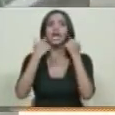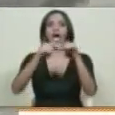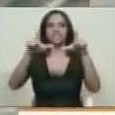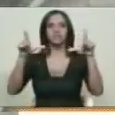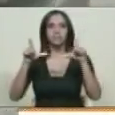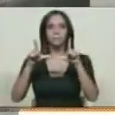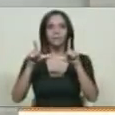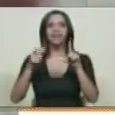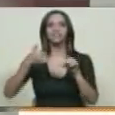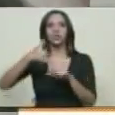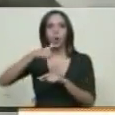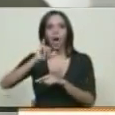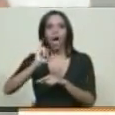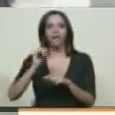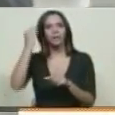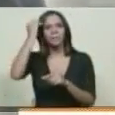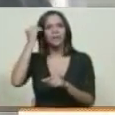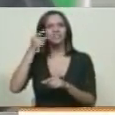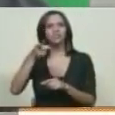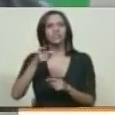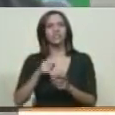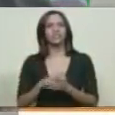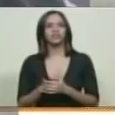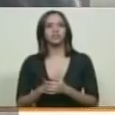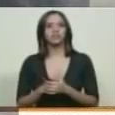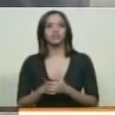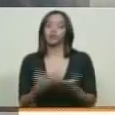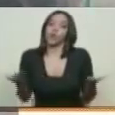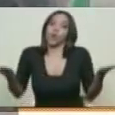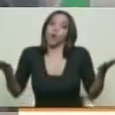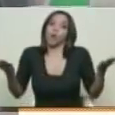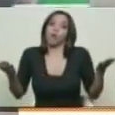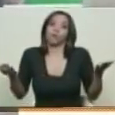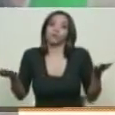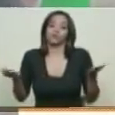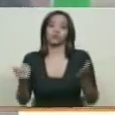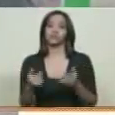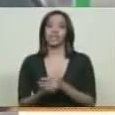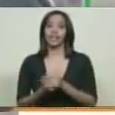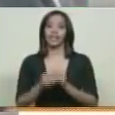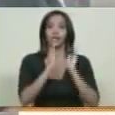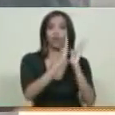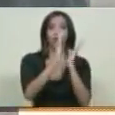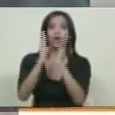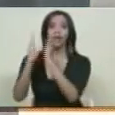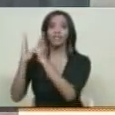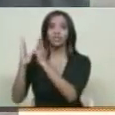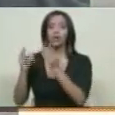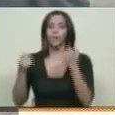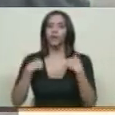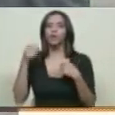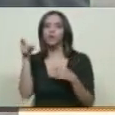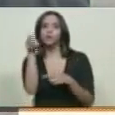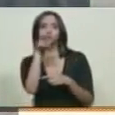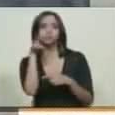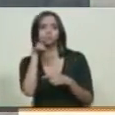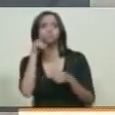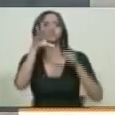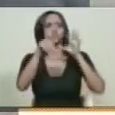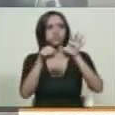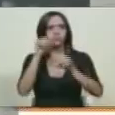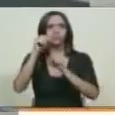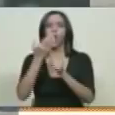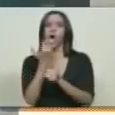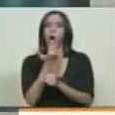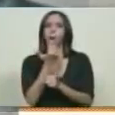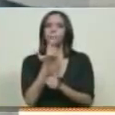¿ves? ¿Qué opina usted de eso, señora? Oye, que tienen que sacar todo, porque uno necesita comer,